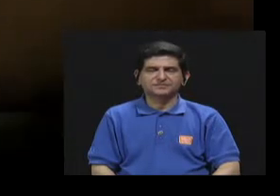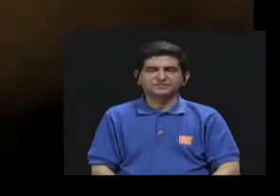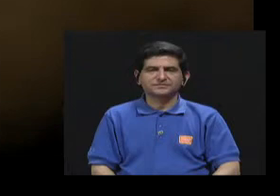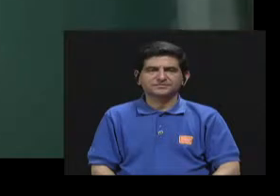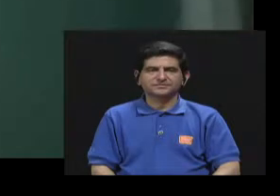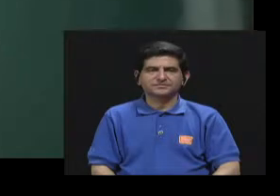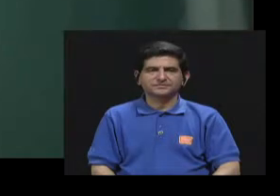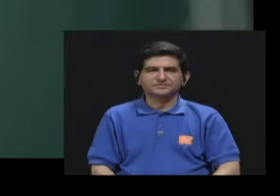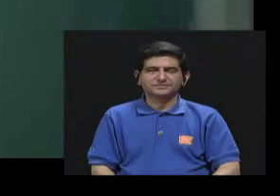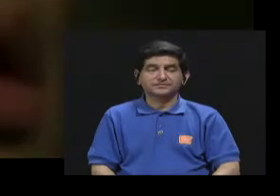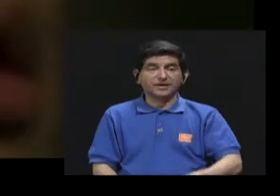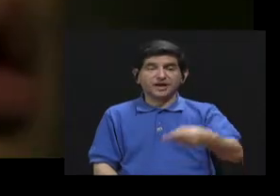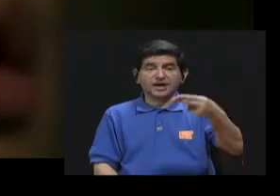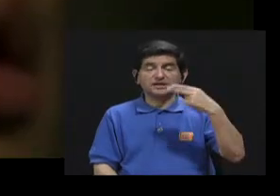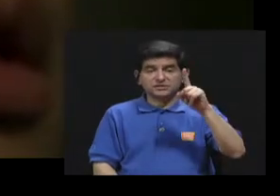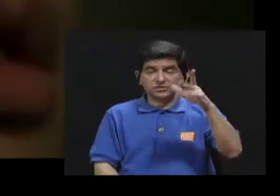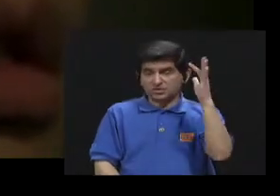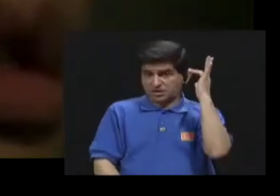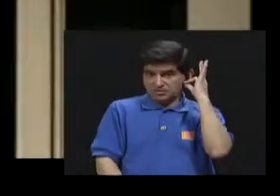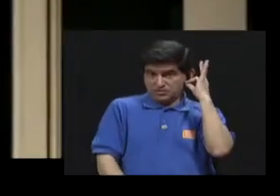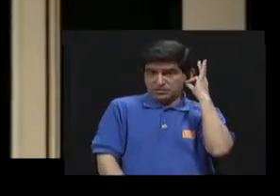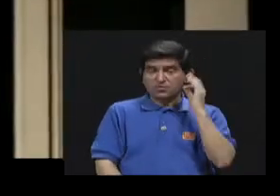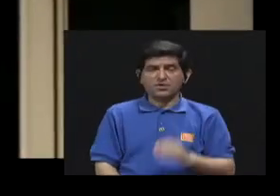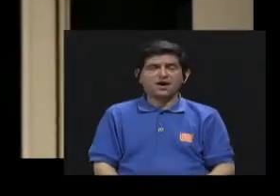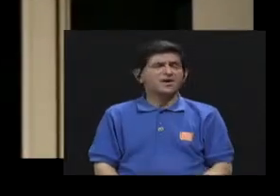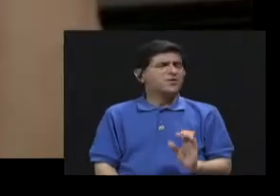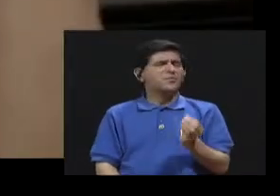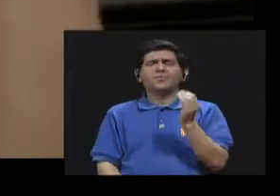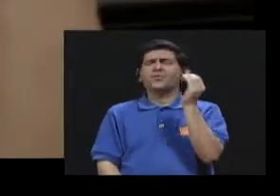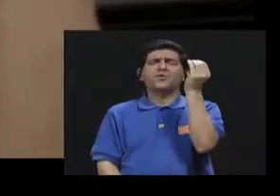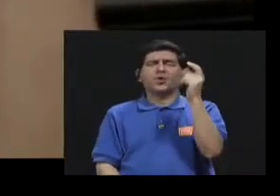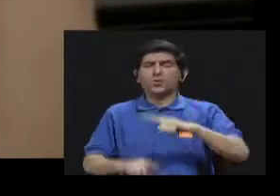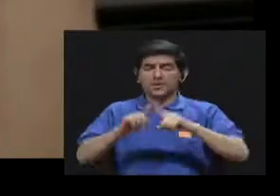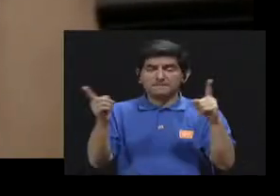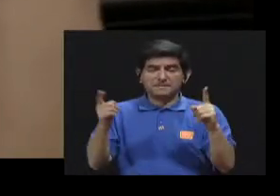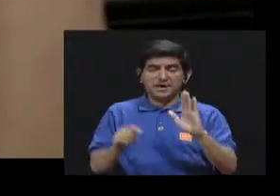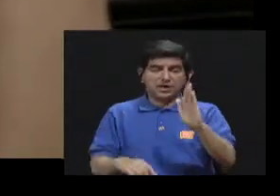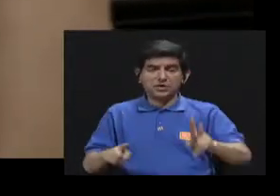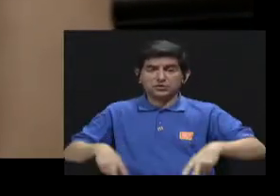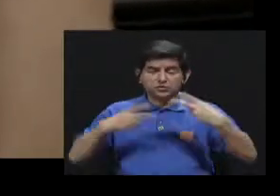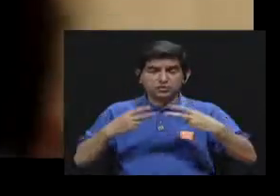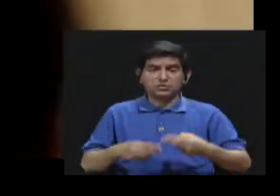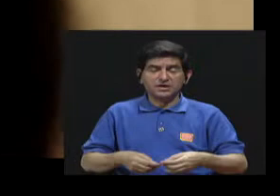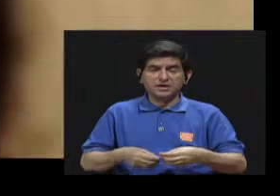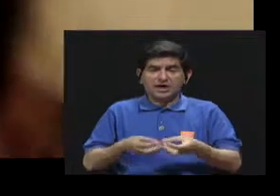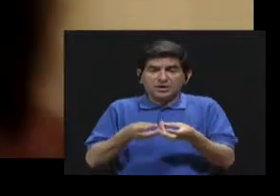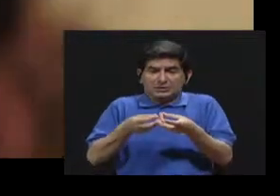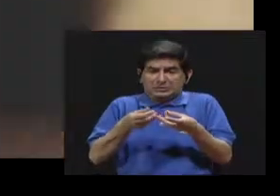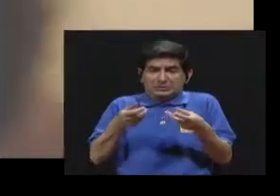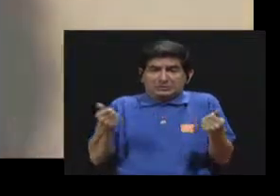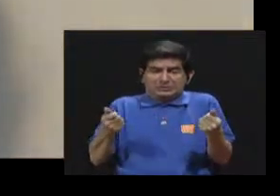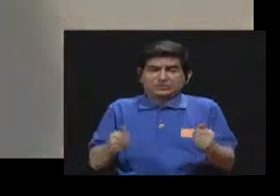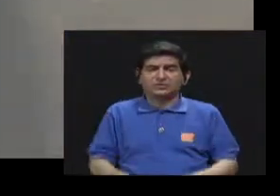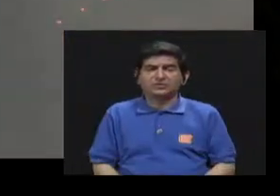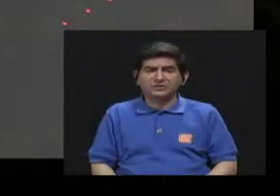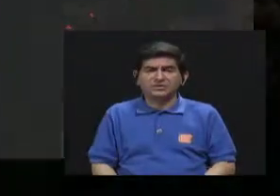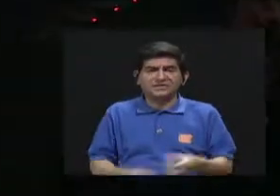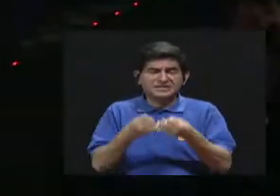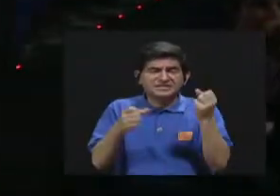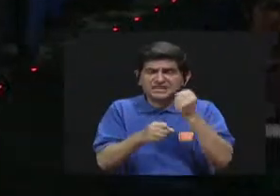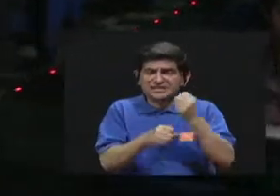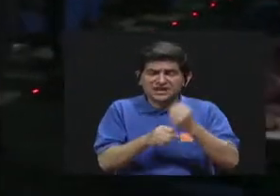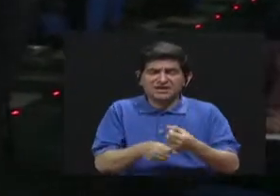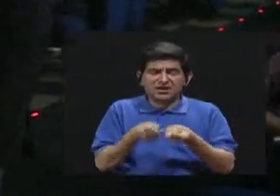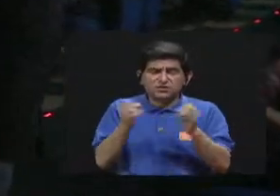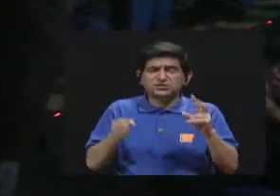Es la historia de una chica que es muy joven, ¿no? Pero que de pronto su vida se le desarma y se queda sin trabajo, sin su compañero de